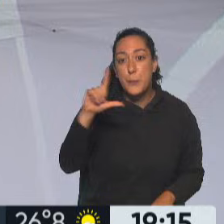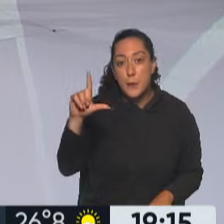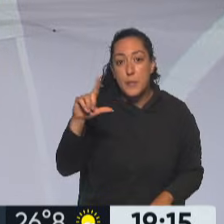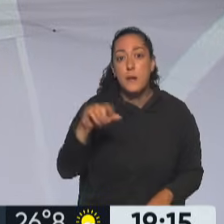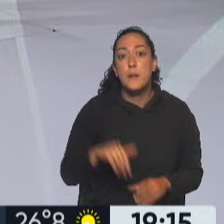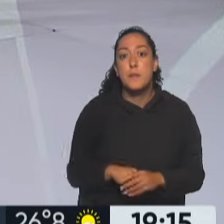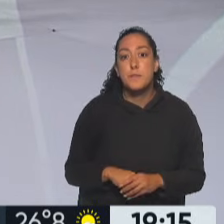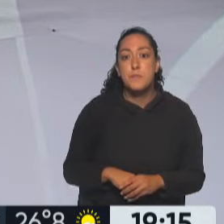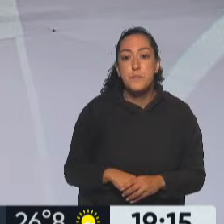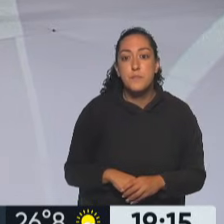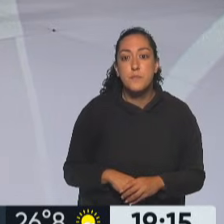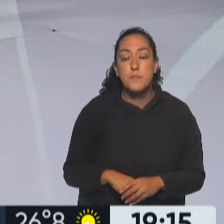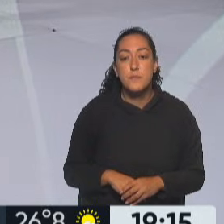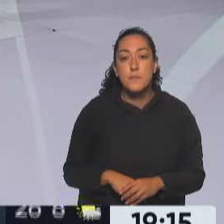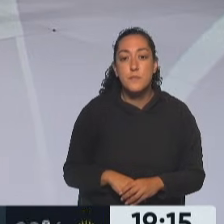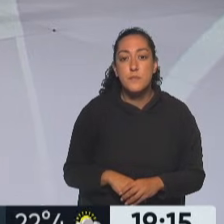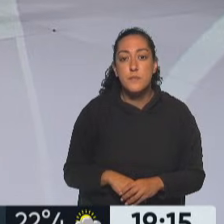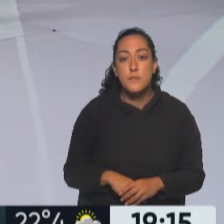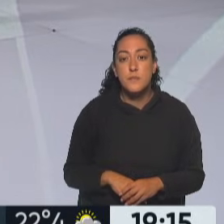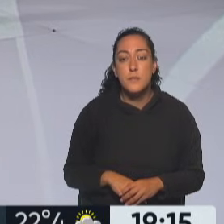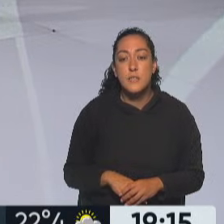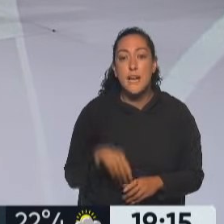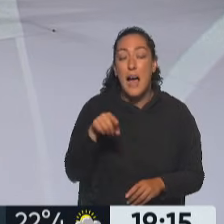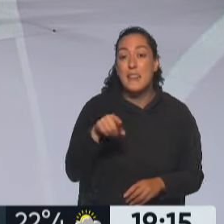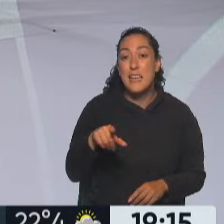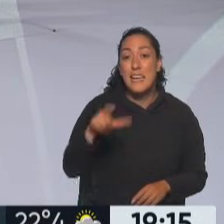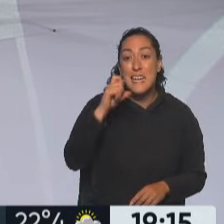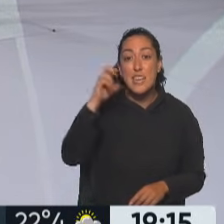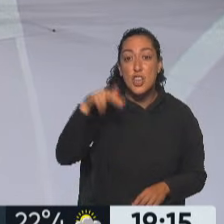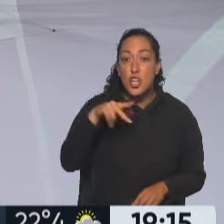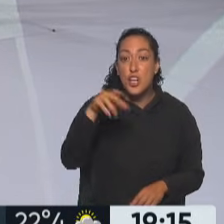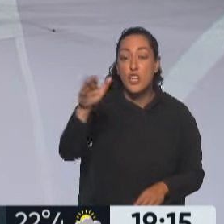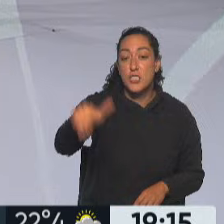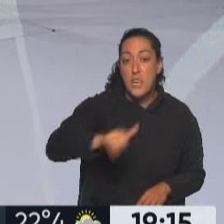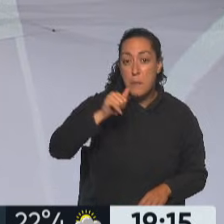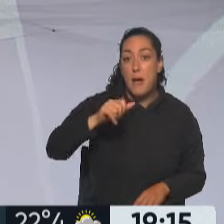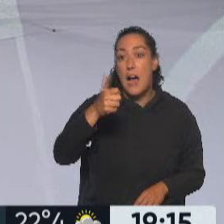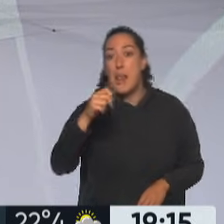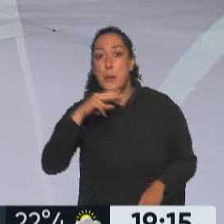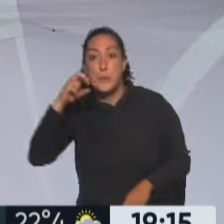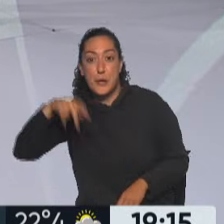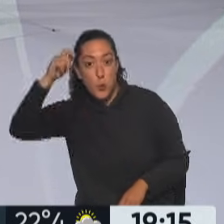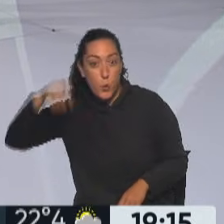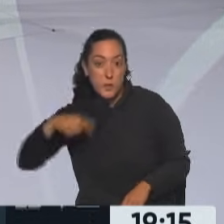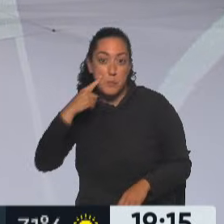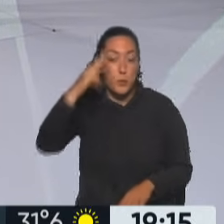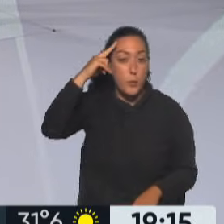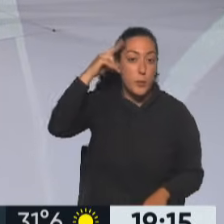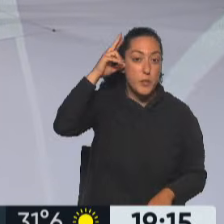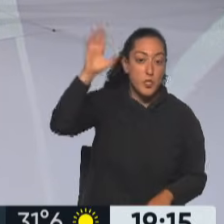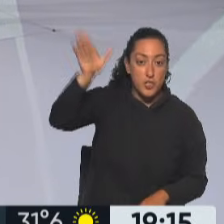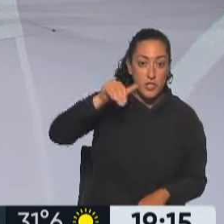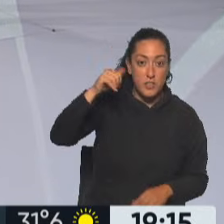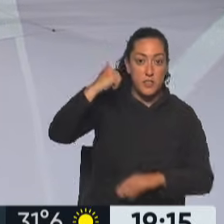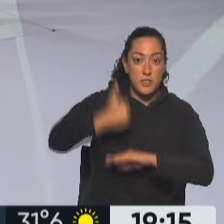92 años. 92 años y fue nominado por Bill Clinton en 1998. Acumula casi 3 décadas de experiencia